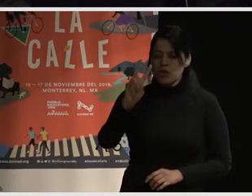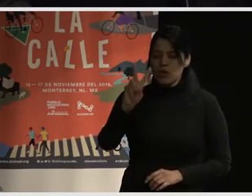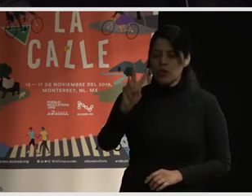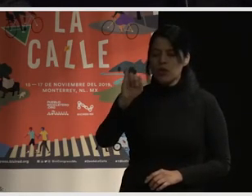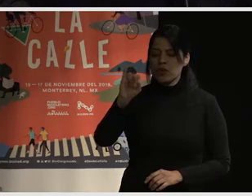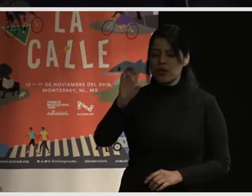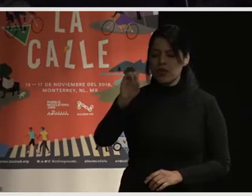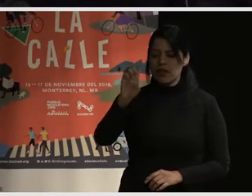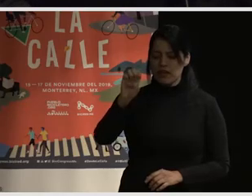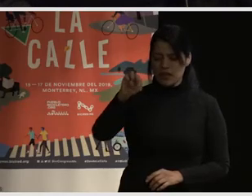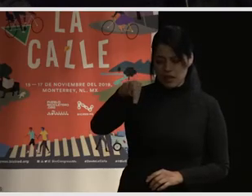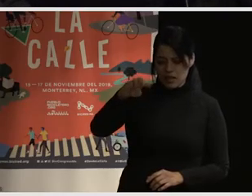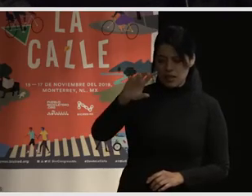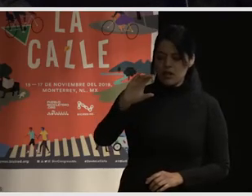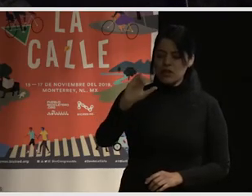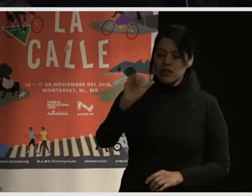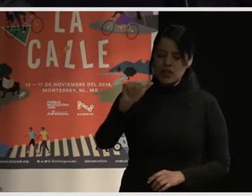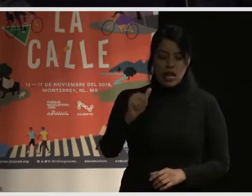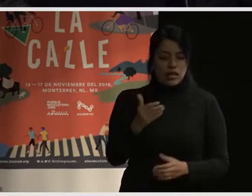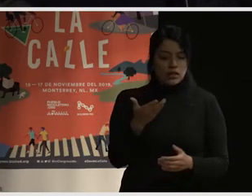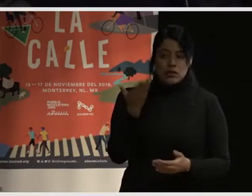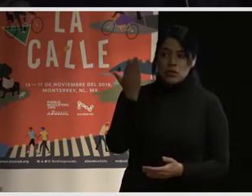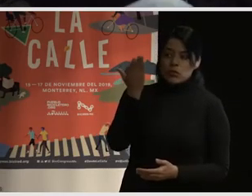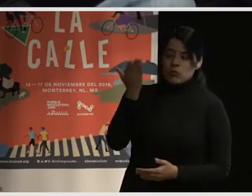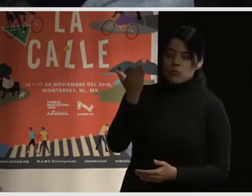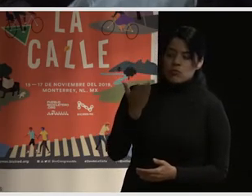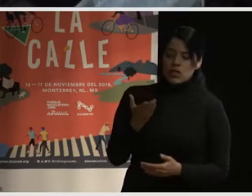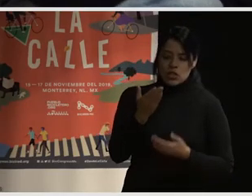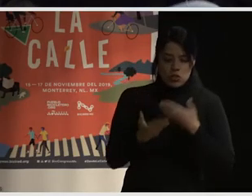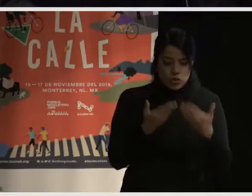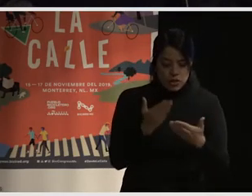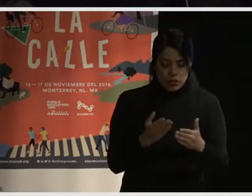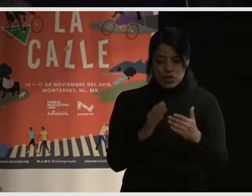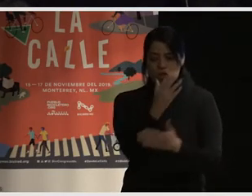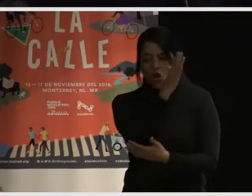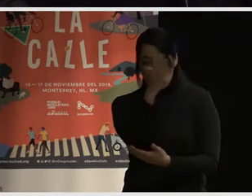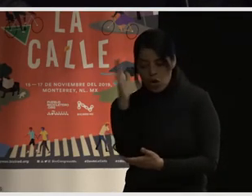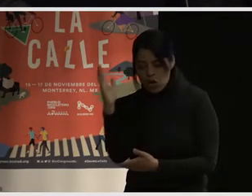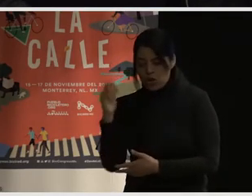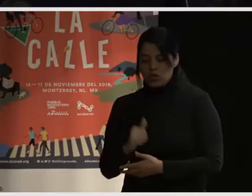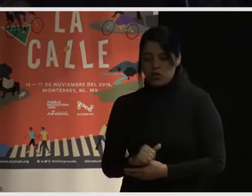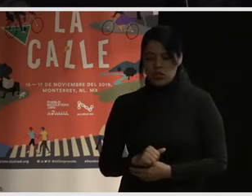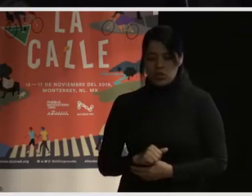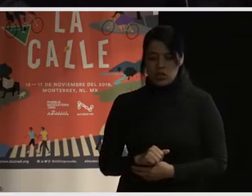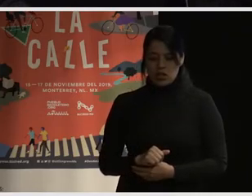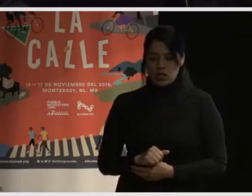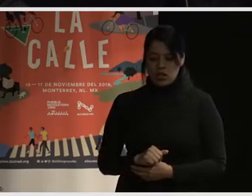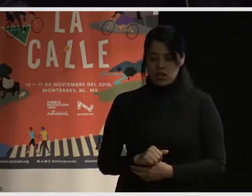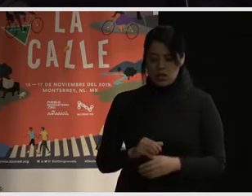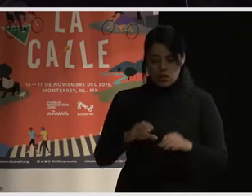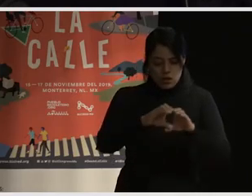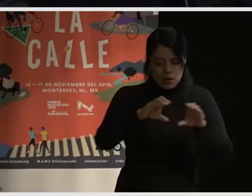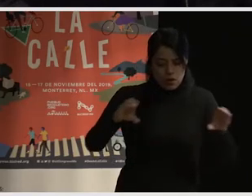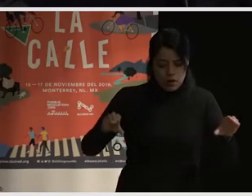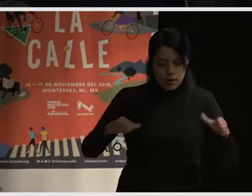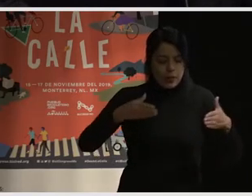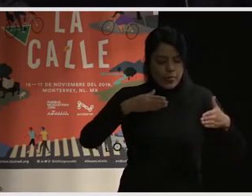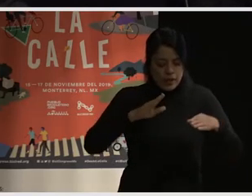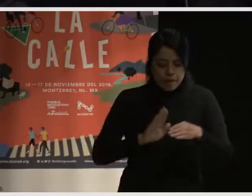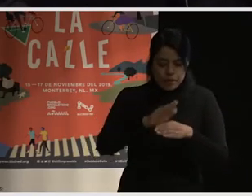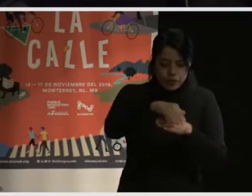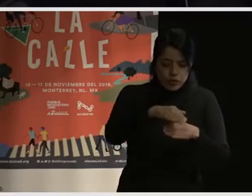todo servicios quieren que vayan y le ponen todos los árboles de la colonia el balizamiento de toda la colonia topes en